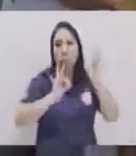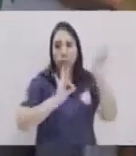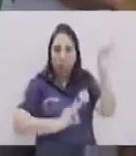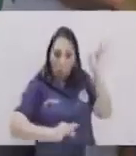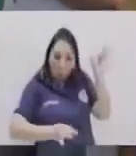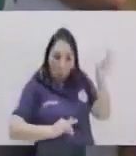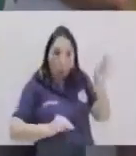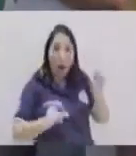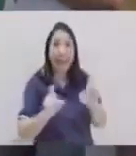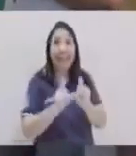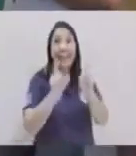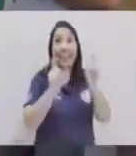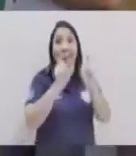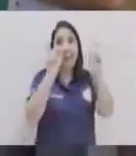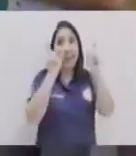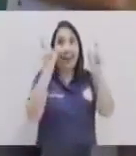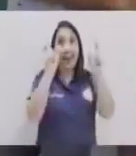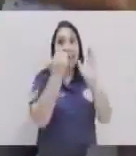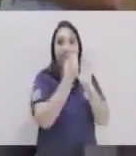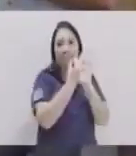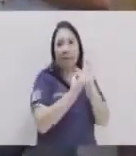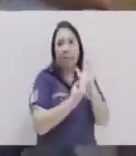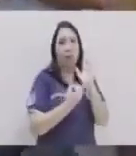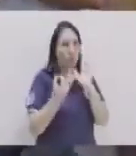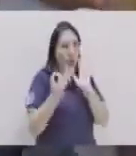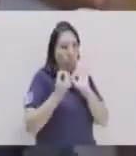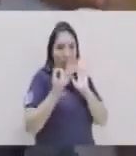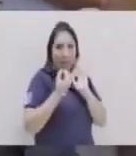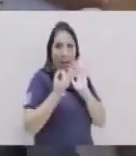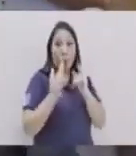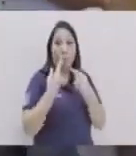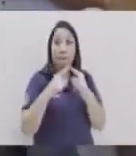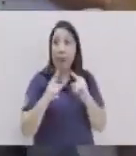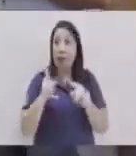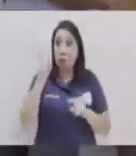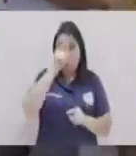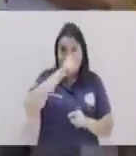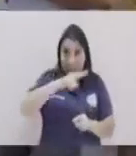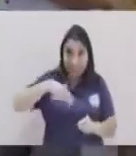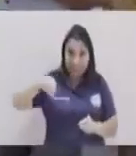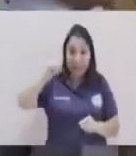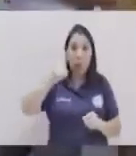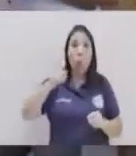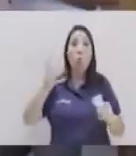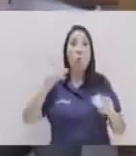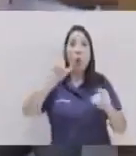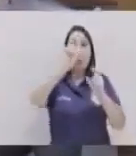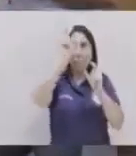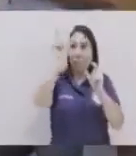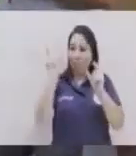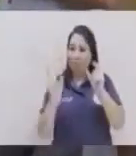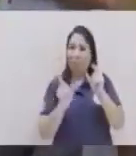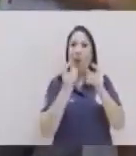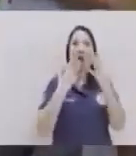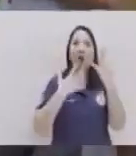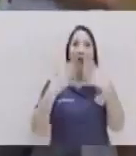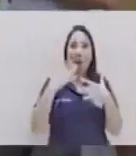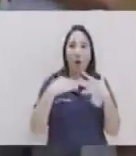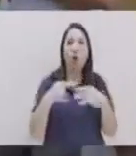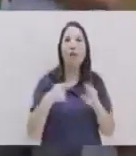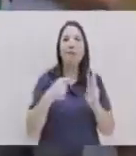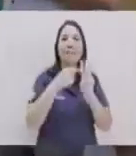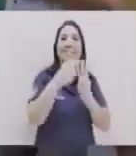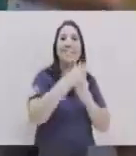resultado la creación de una obra de arte. Pero dentro del círculo cromático sabemos de que los colores primarios son